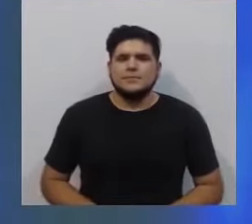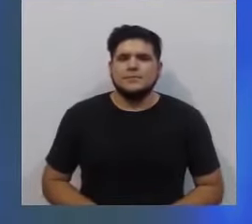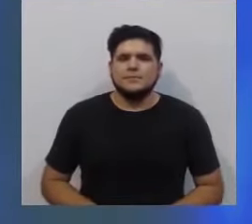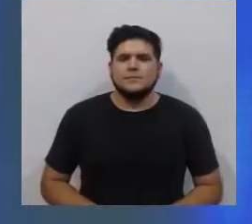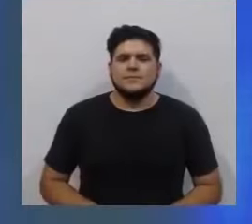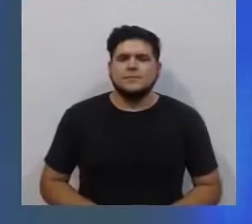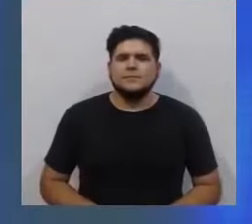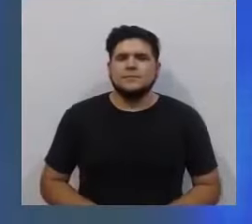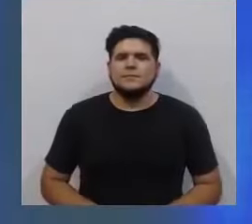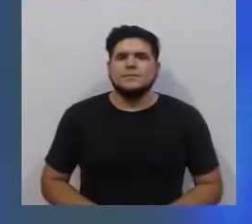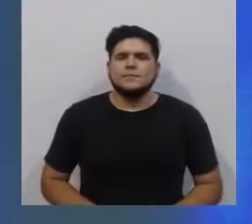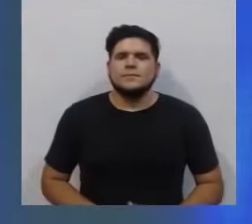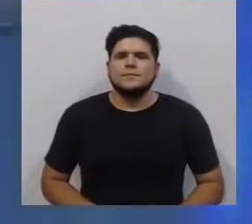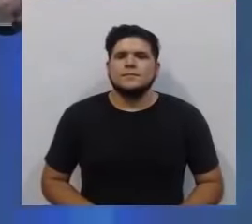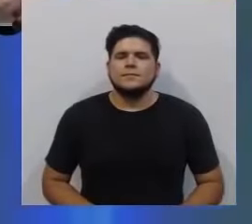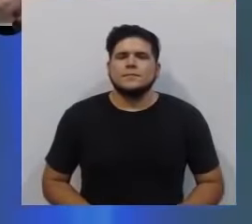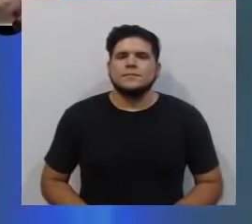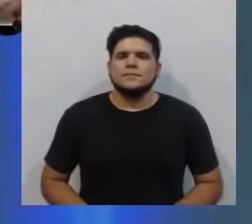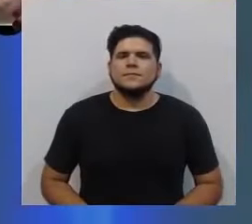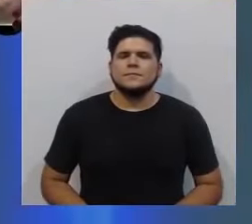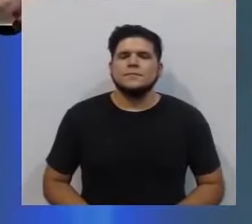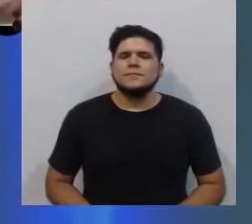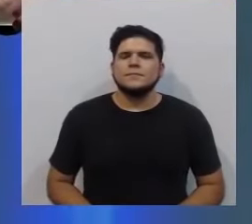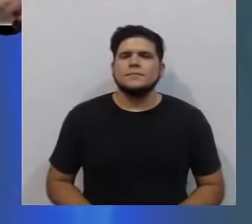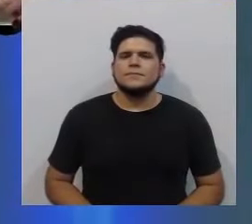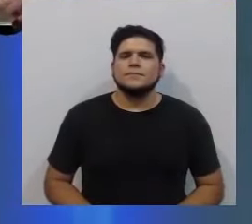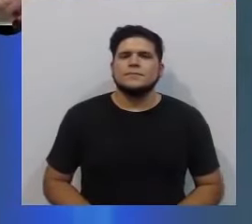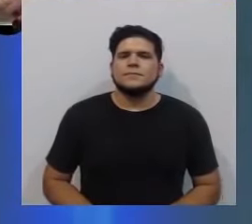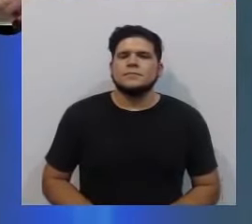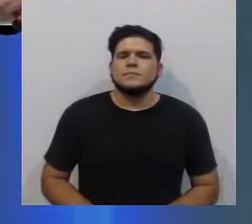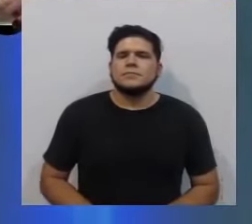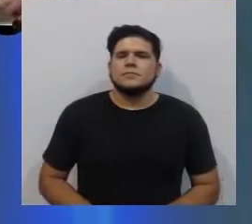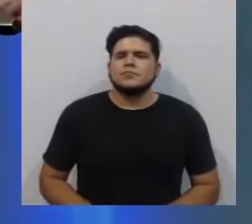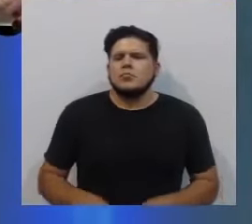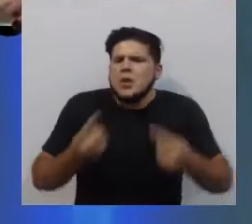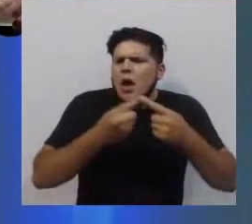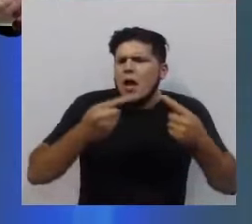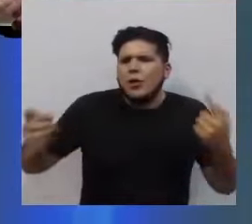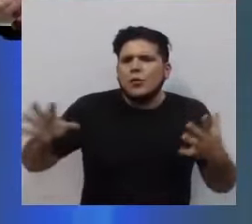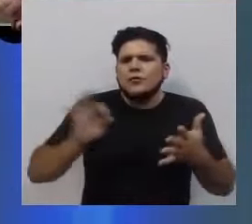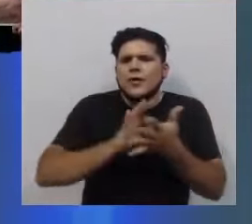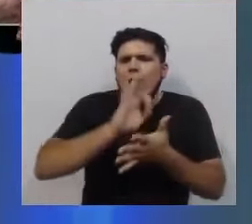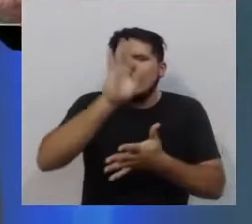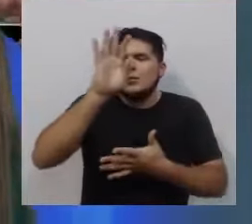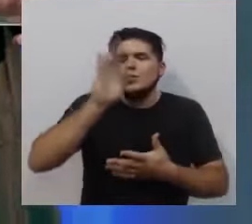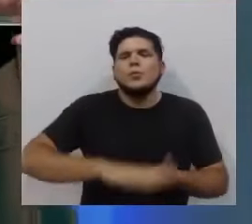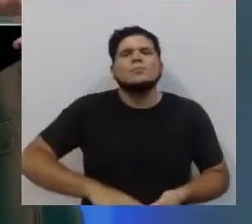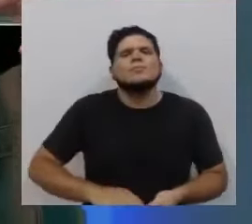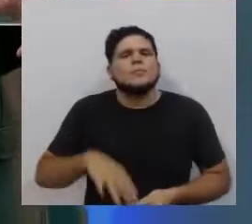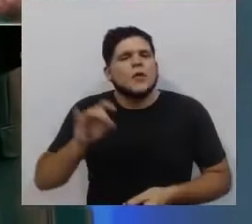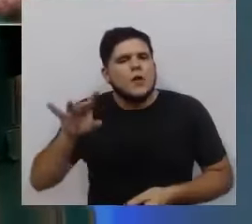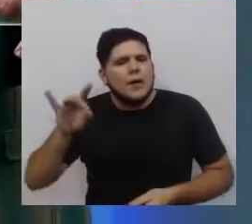puede entender porque estas cosas solamente se disciernen espiritualmente